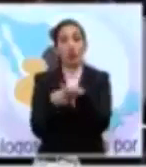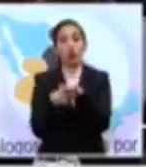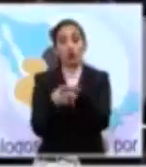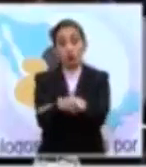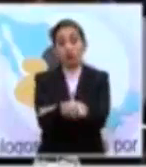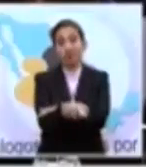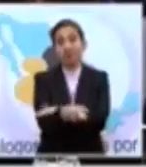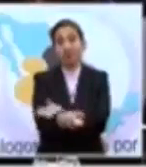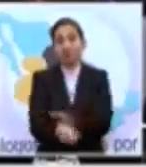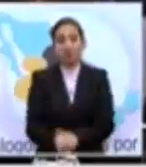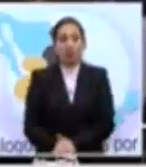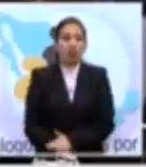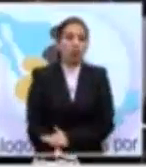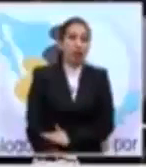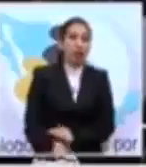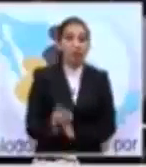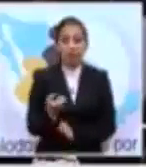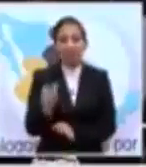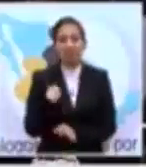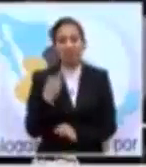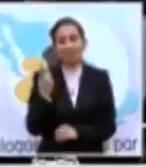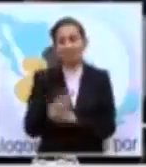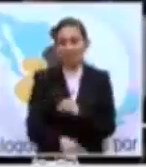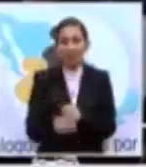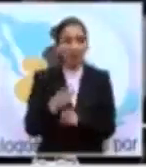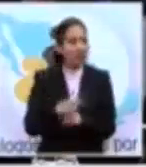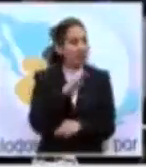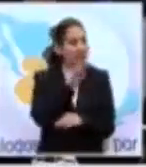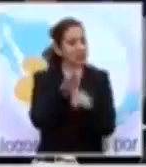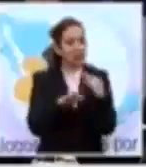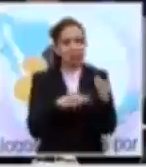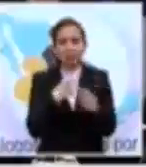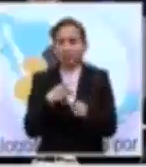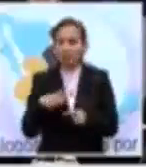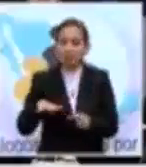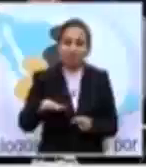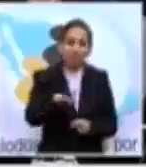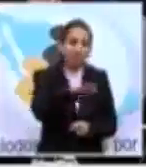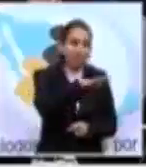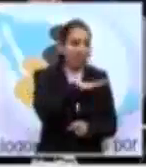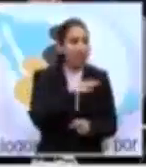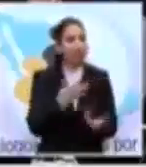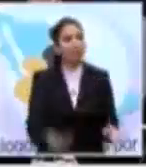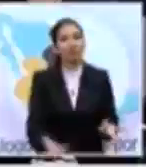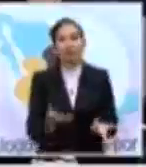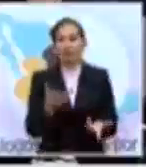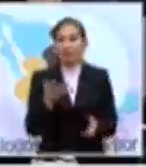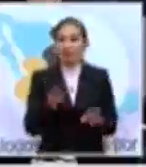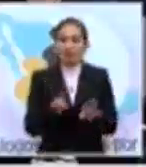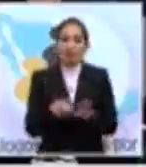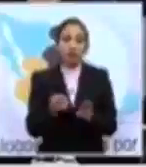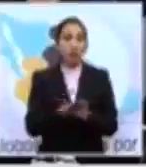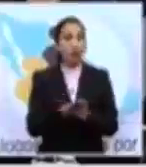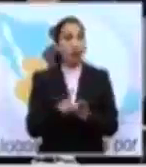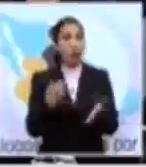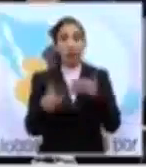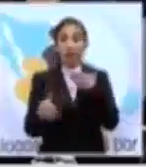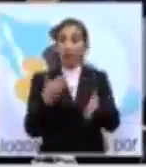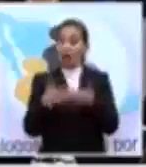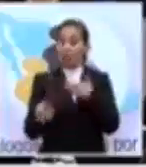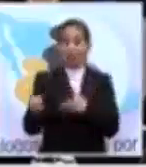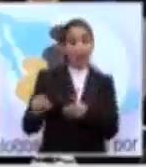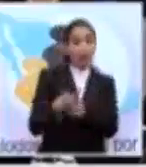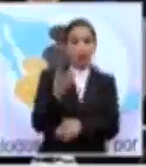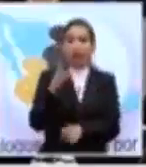corrupción. Es un cáncer que lastima a todos los mexicanos. No es un cáncer de moda, es